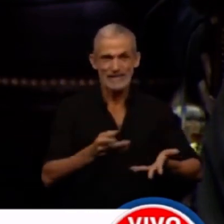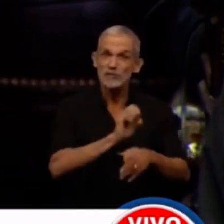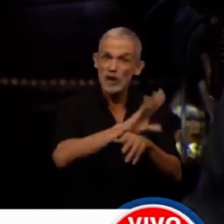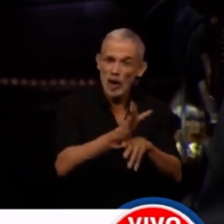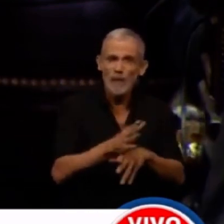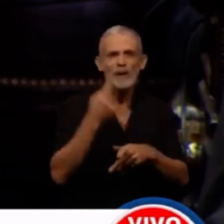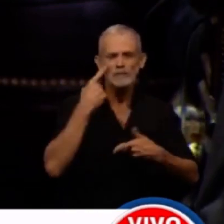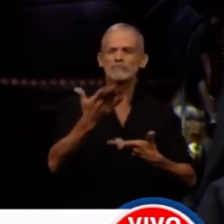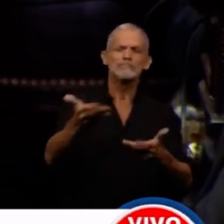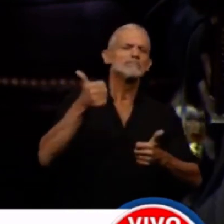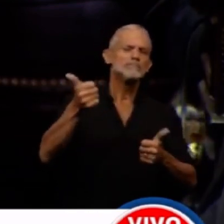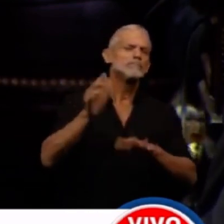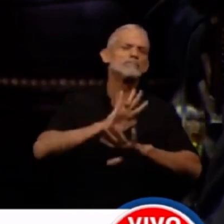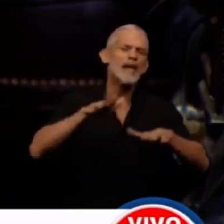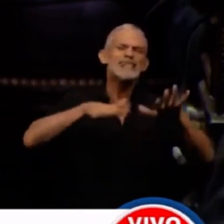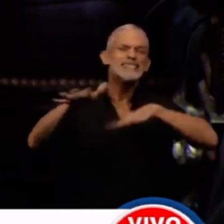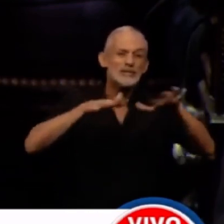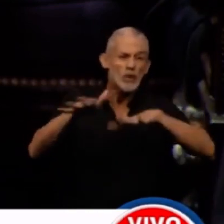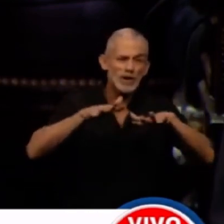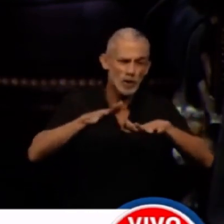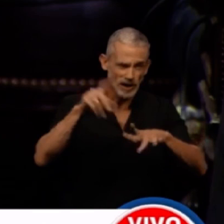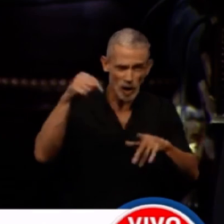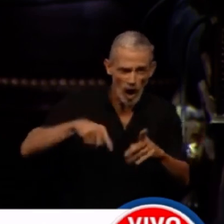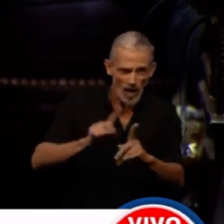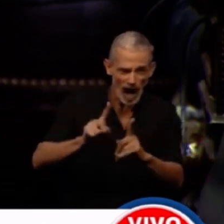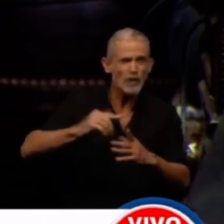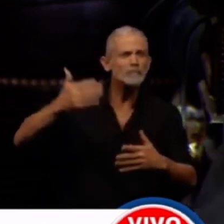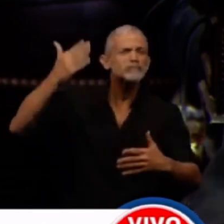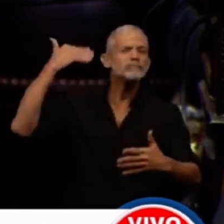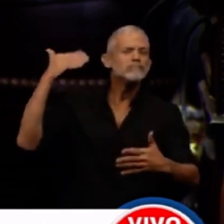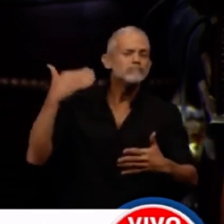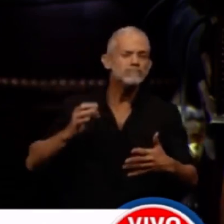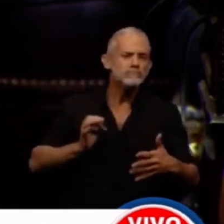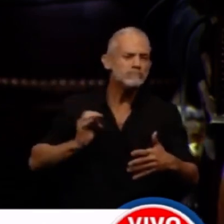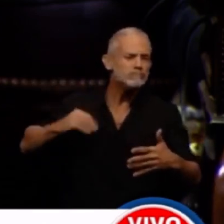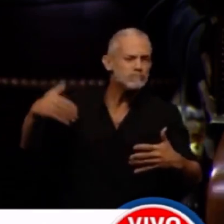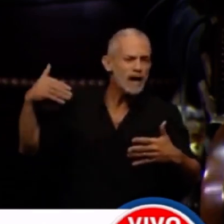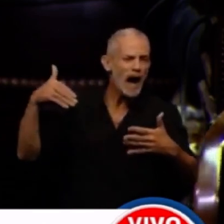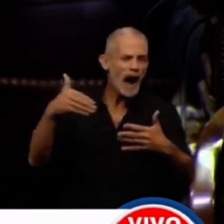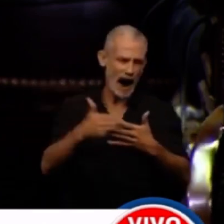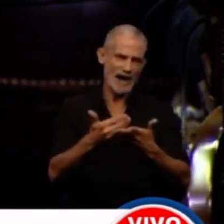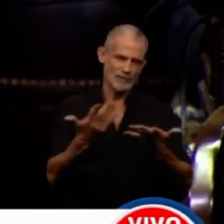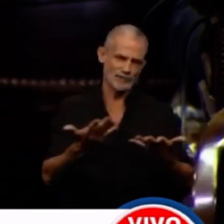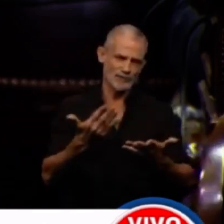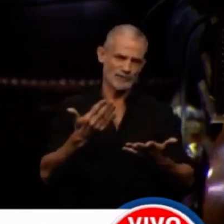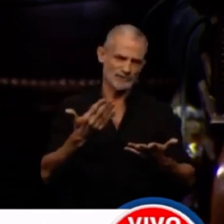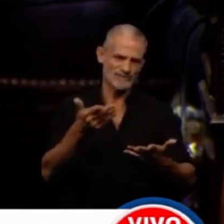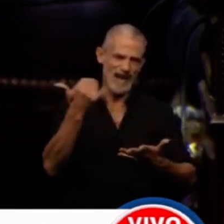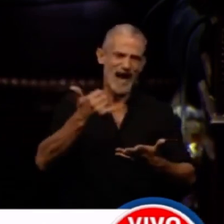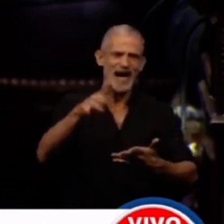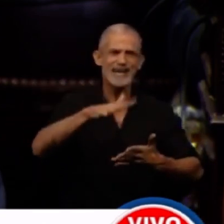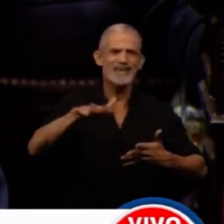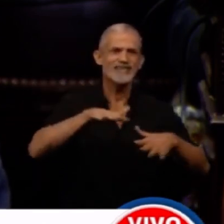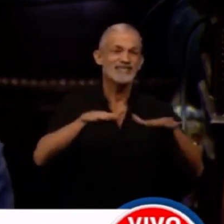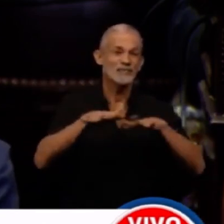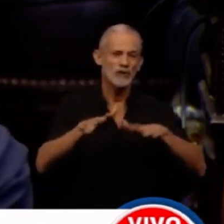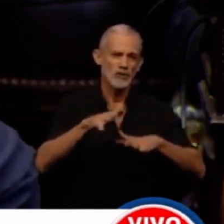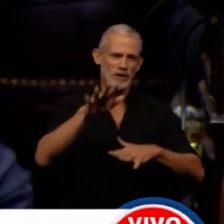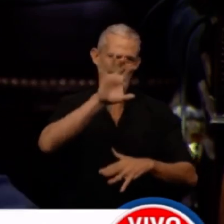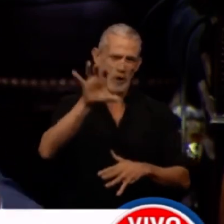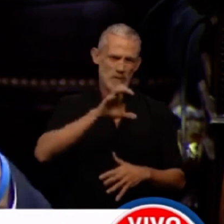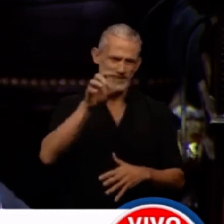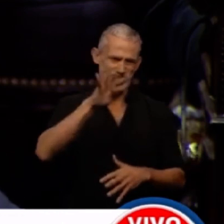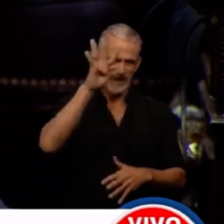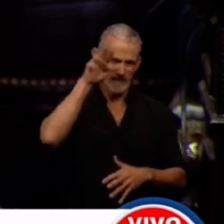demostrar la grave situación que no de ahora, sino de hace muchísimos años se vive en la provincia de